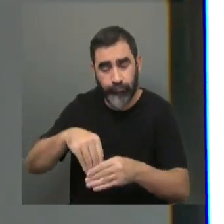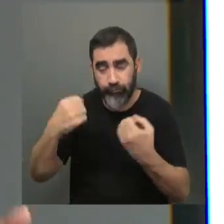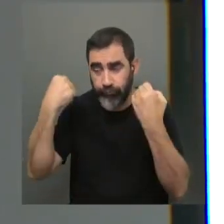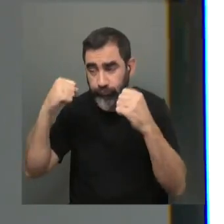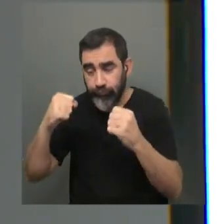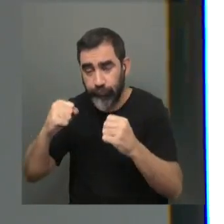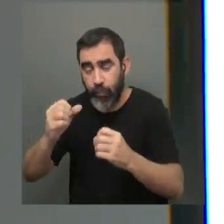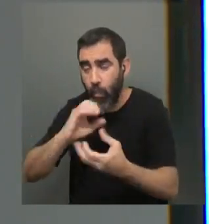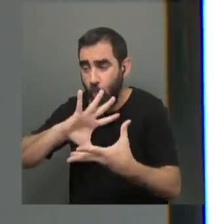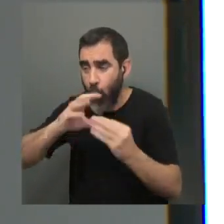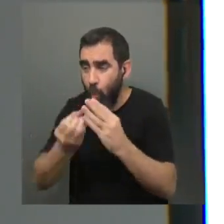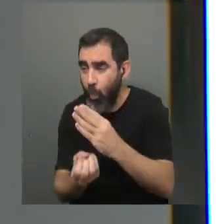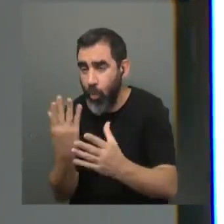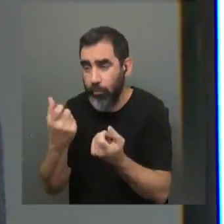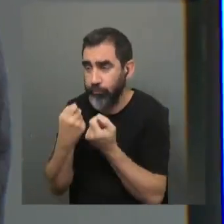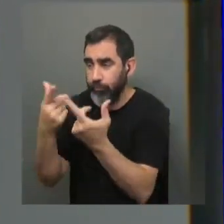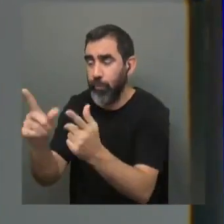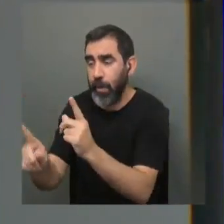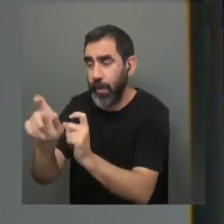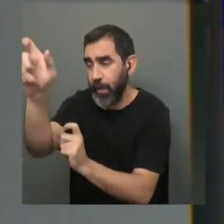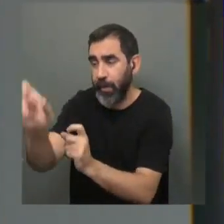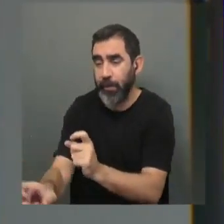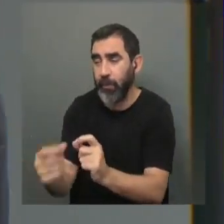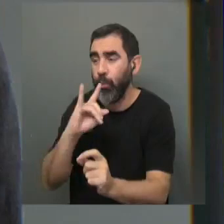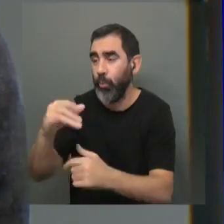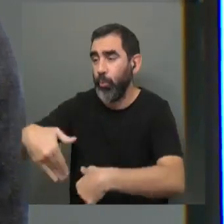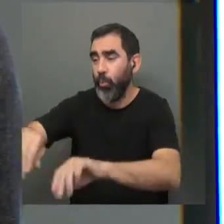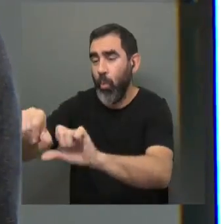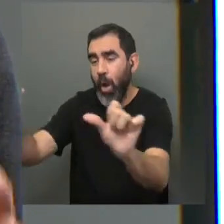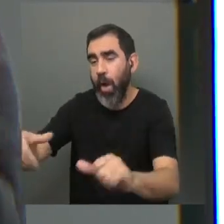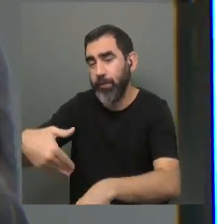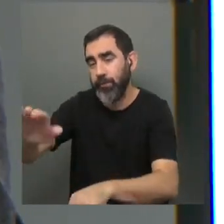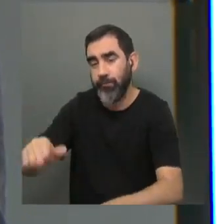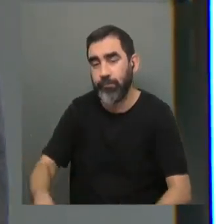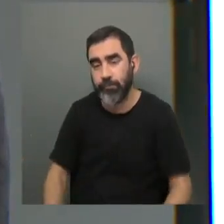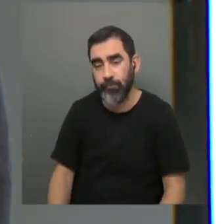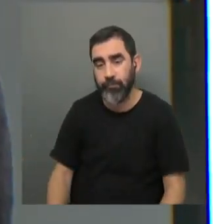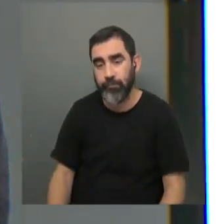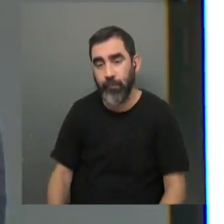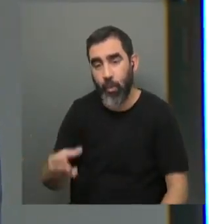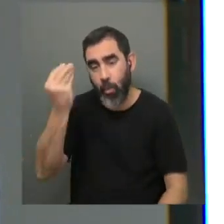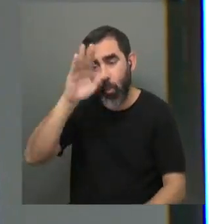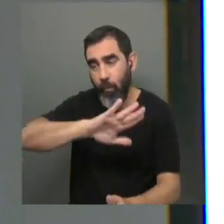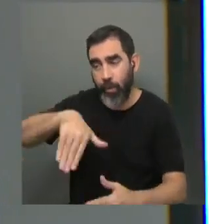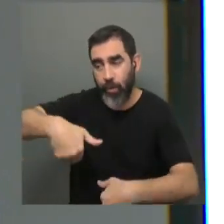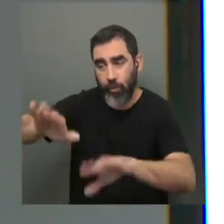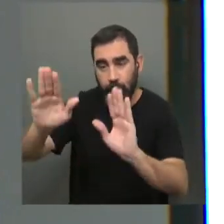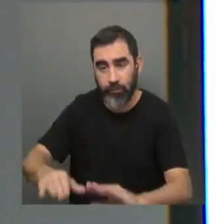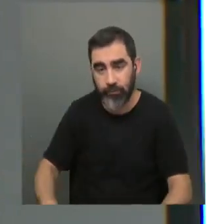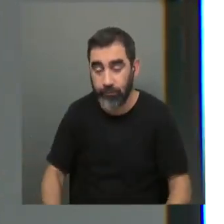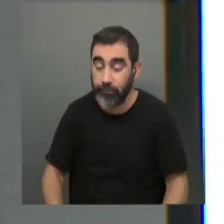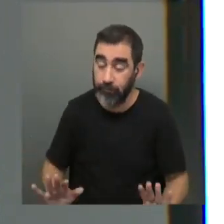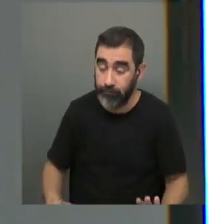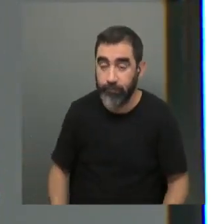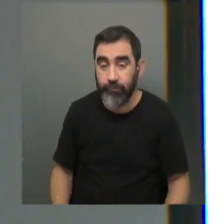y obtengo un modelo y se lo entrego a un cliente para que haga no sé qué. Y bueno, después agarrate con las cosas que pueden pasar. Así